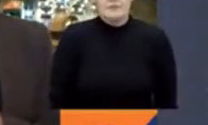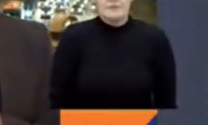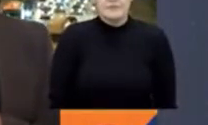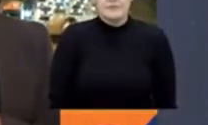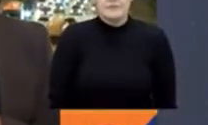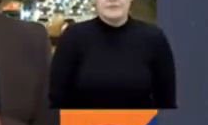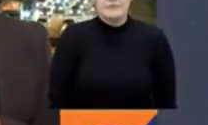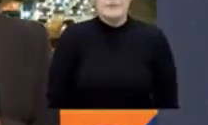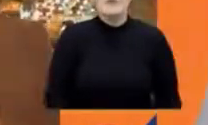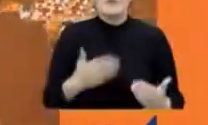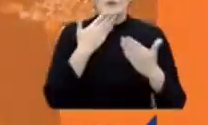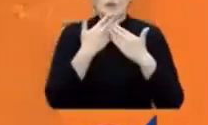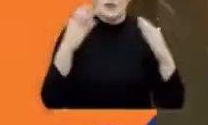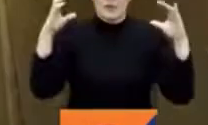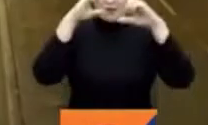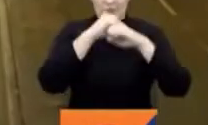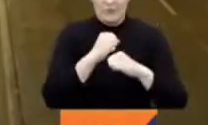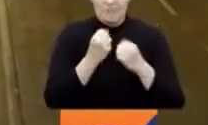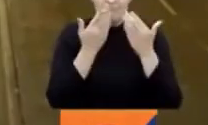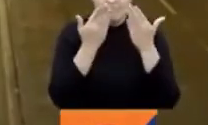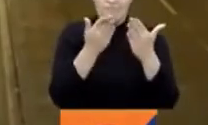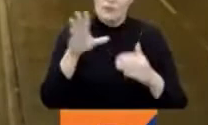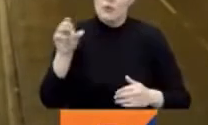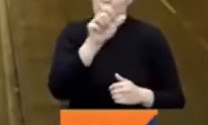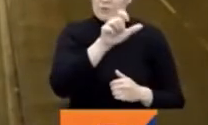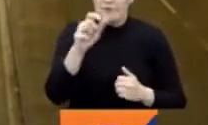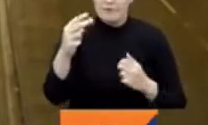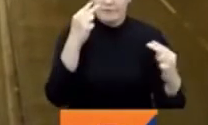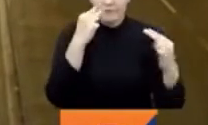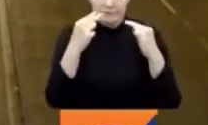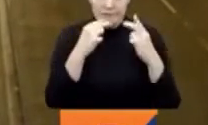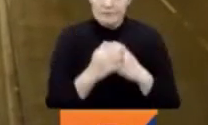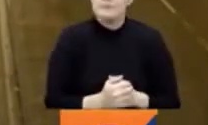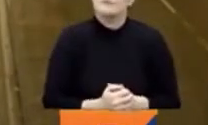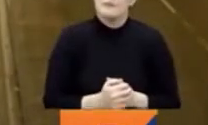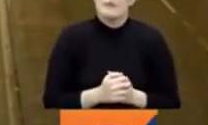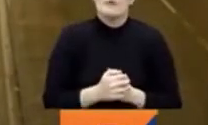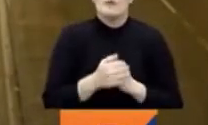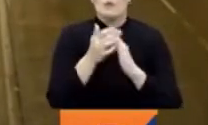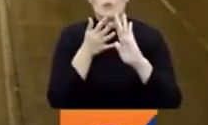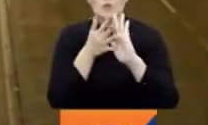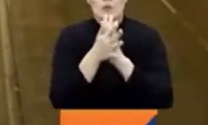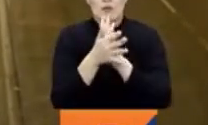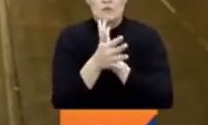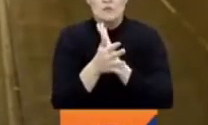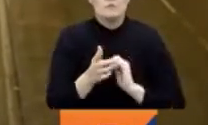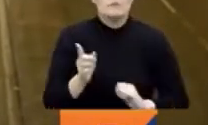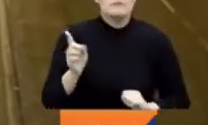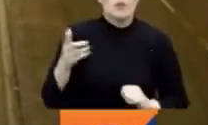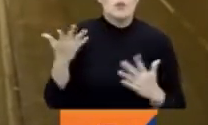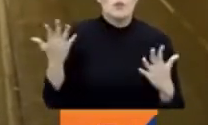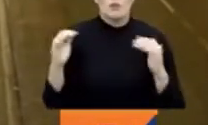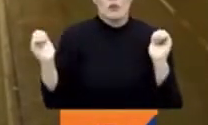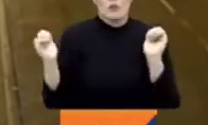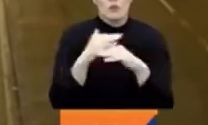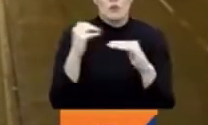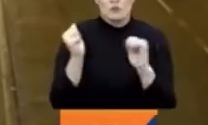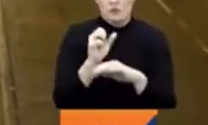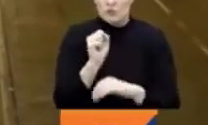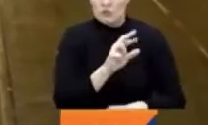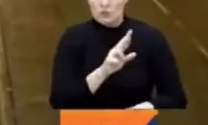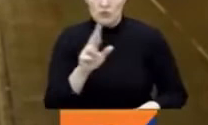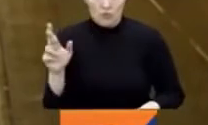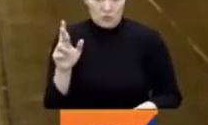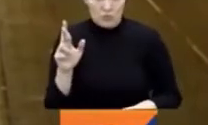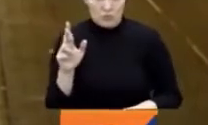Muy buenas noches a usted y a todos los televidentes. En este momento nos encontramos en la autopista Sur y es que según la Policía de Tránsito y